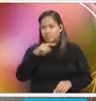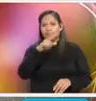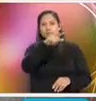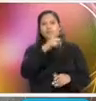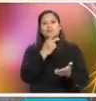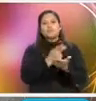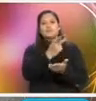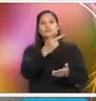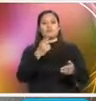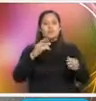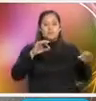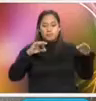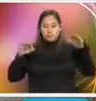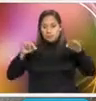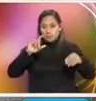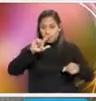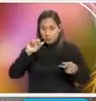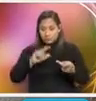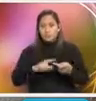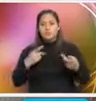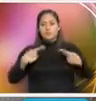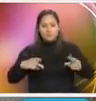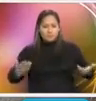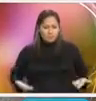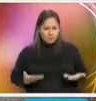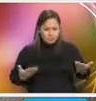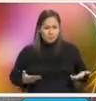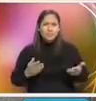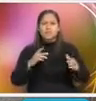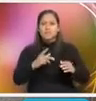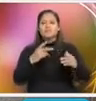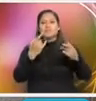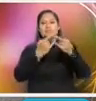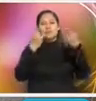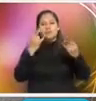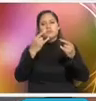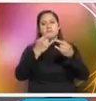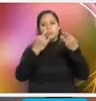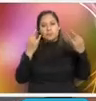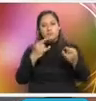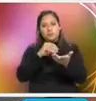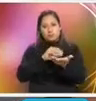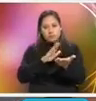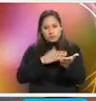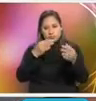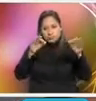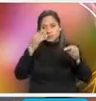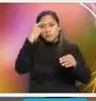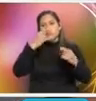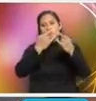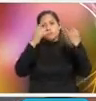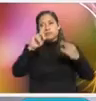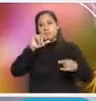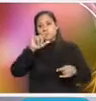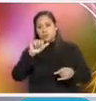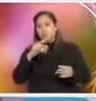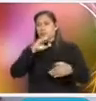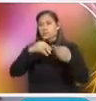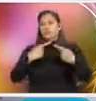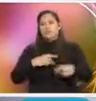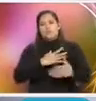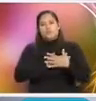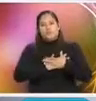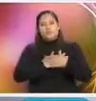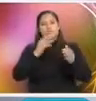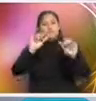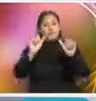de la danza como bailarines, como pues es un documento histórico para la historia de la danza. Y para toda la gente que es amante